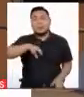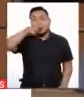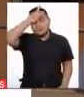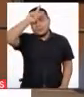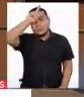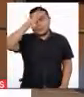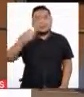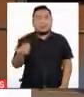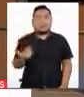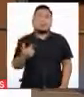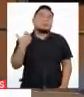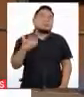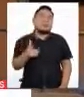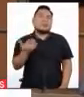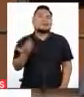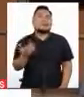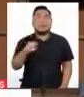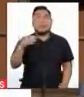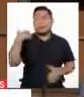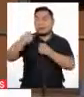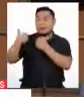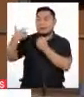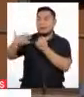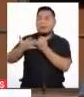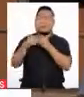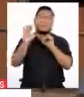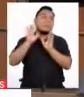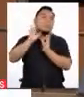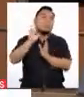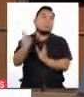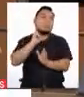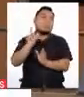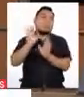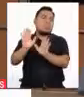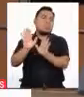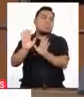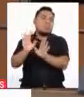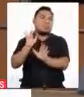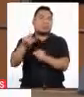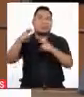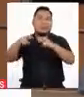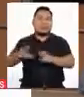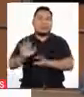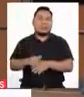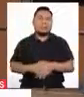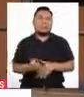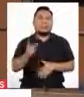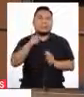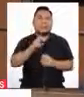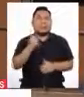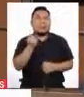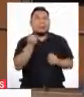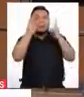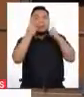descuidado la investigación tan necesaria para estar preparados para este tipo de eventos. Solamente nos